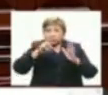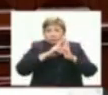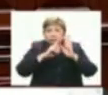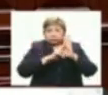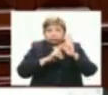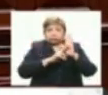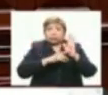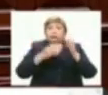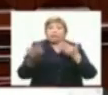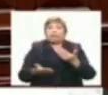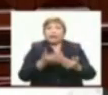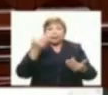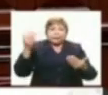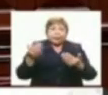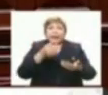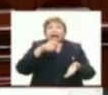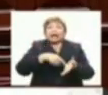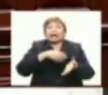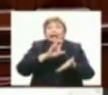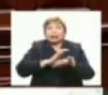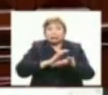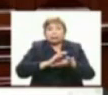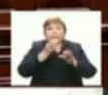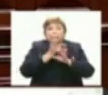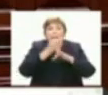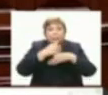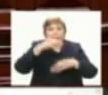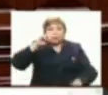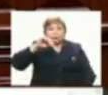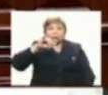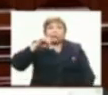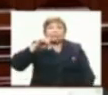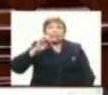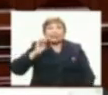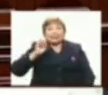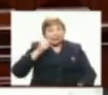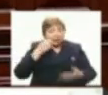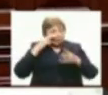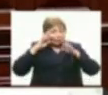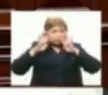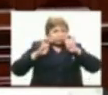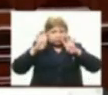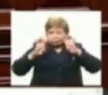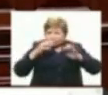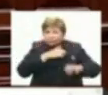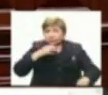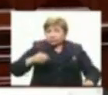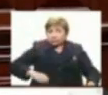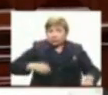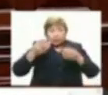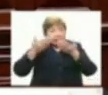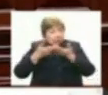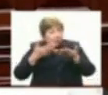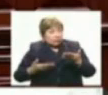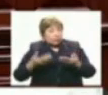para facilitar el acceso a créditos y formalización de las MIPES. El Estado evaluará las MIPES para que accedan